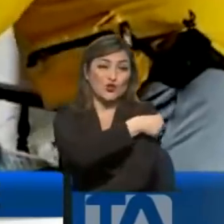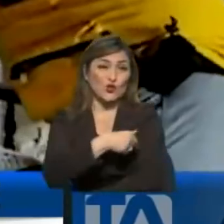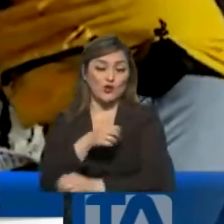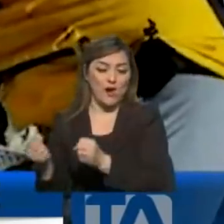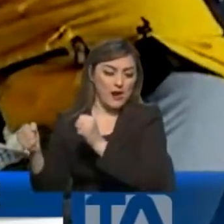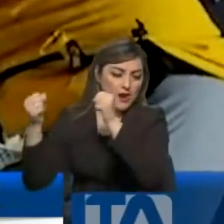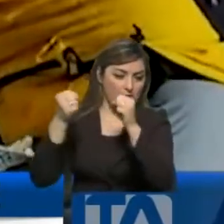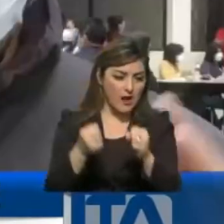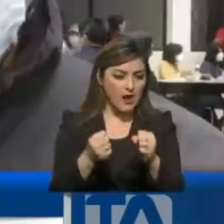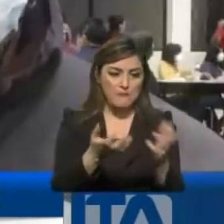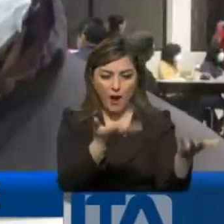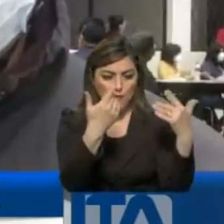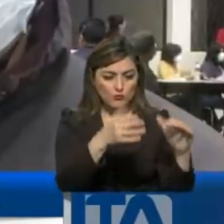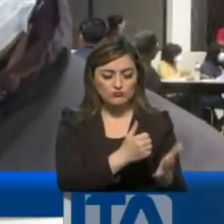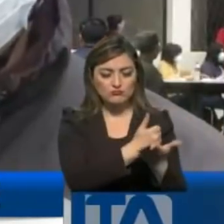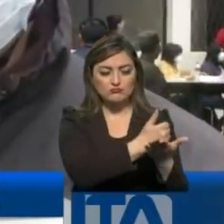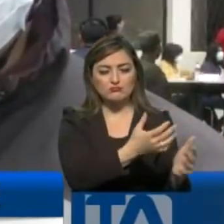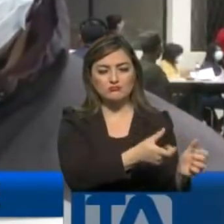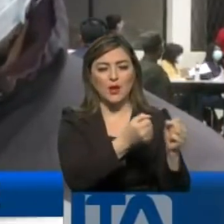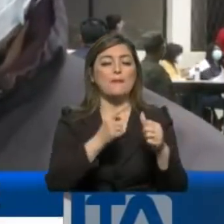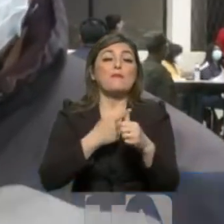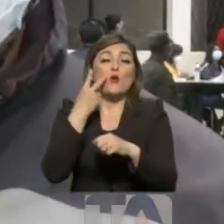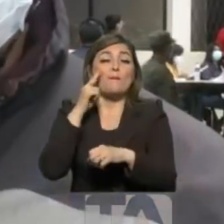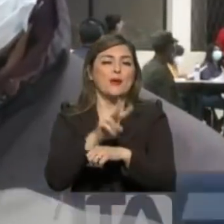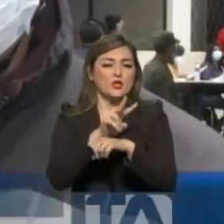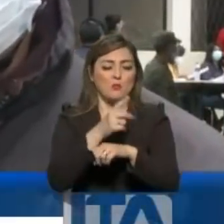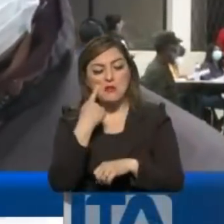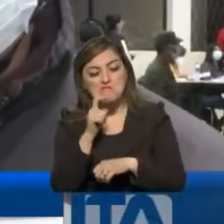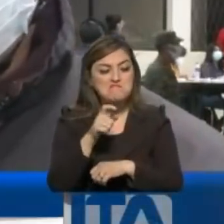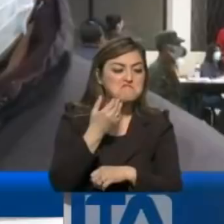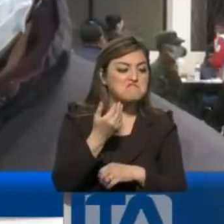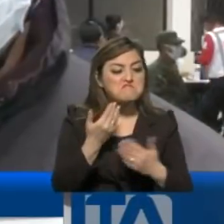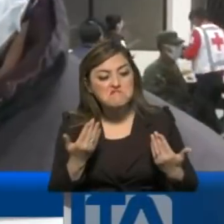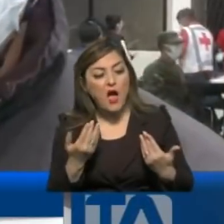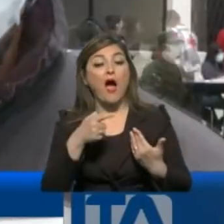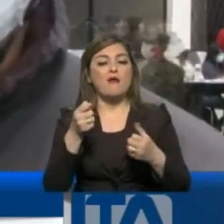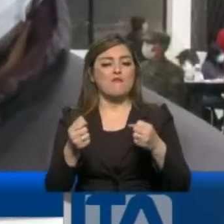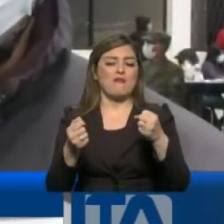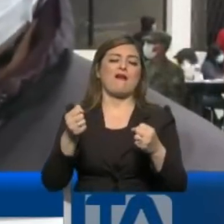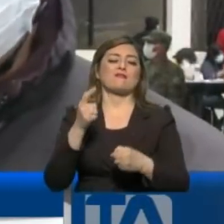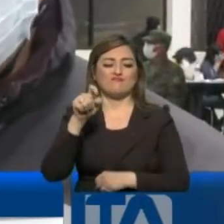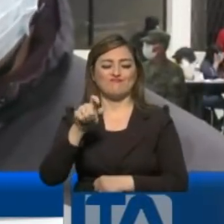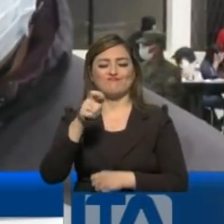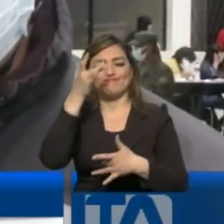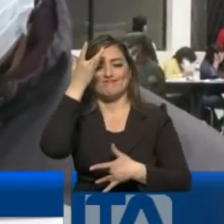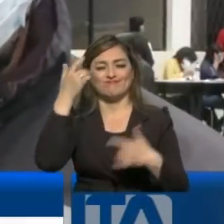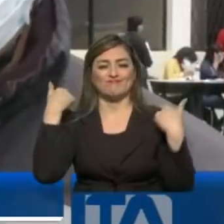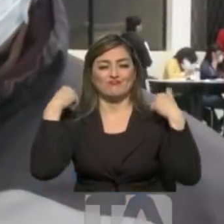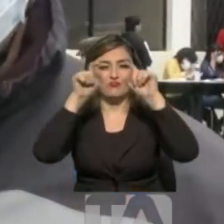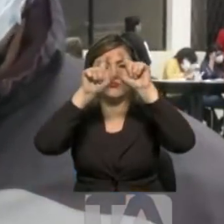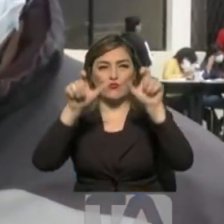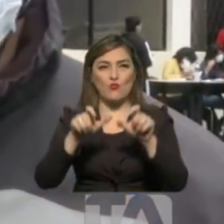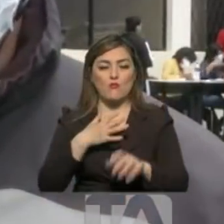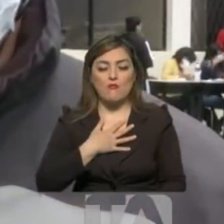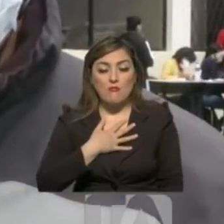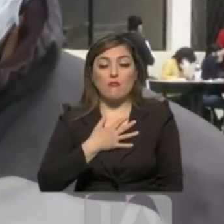para brindarle su ayuda. Fue a hacer una primera inspección, ver las necesidades de transporte de la señora. Ella tiene una enfermedad pulmonar